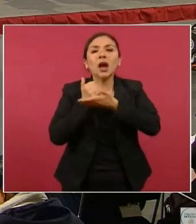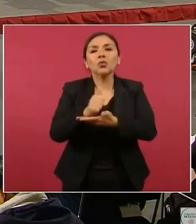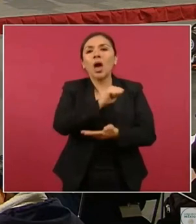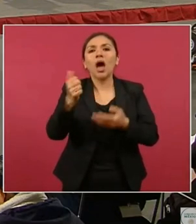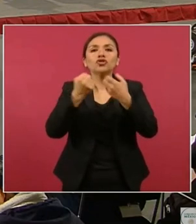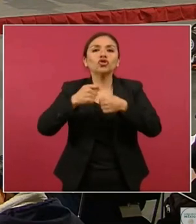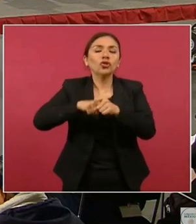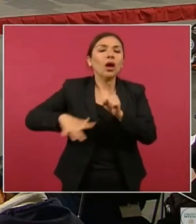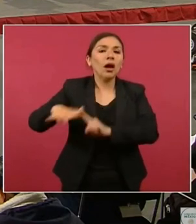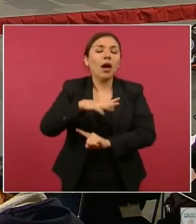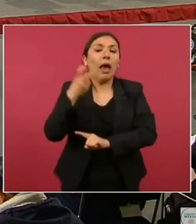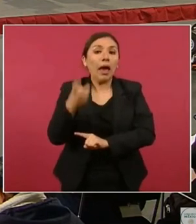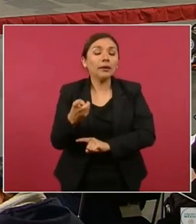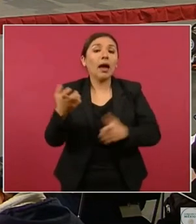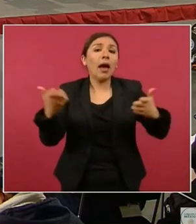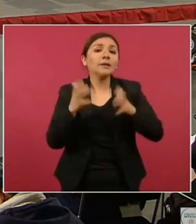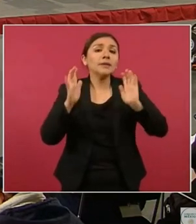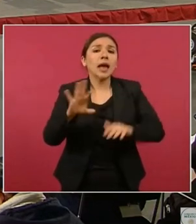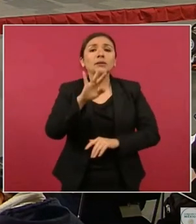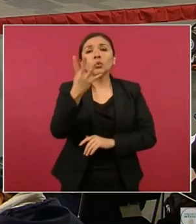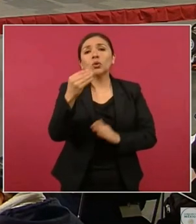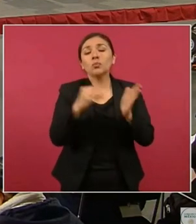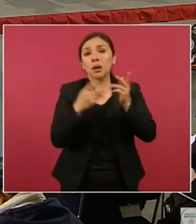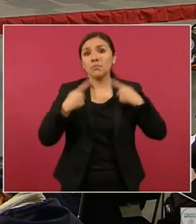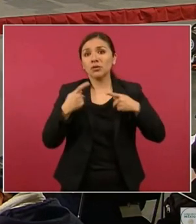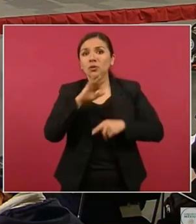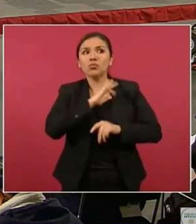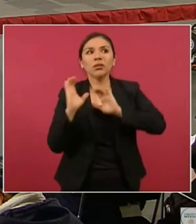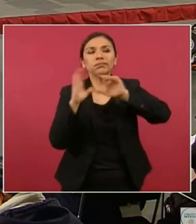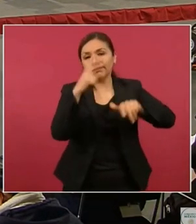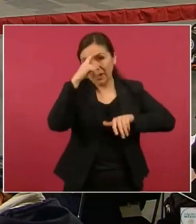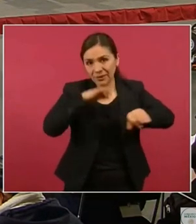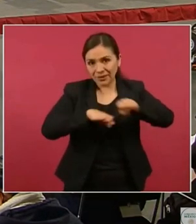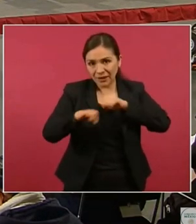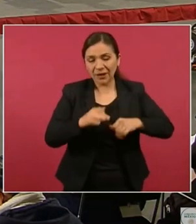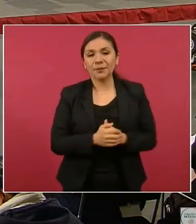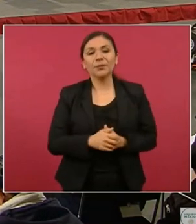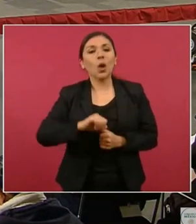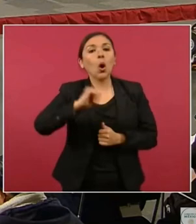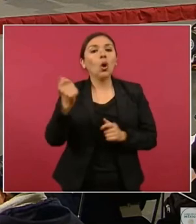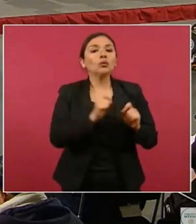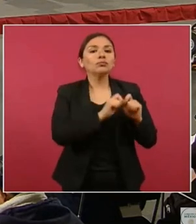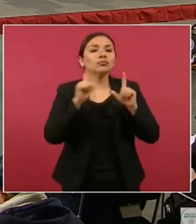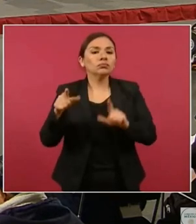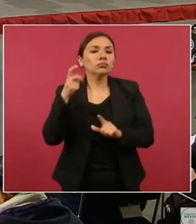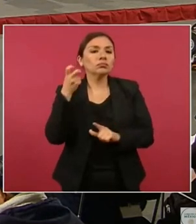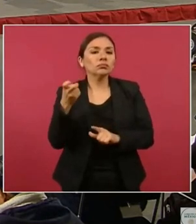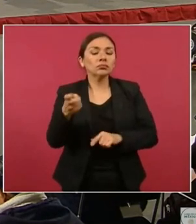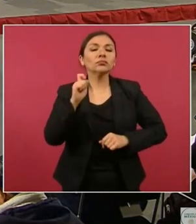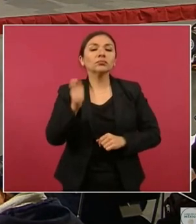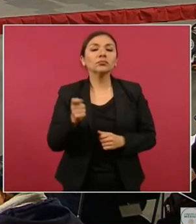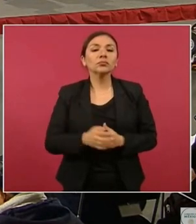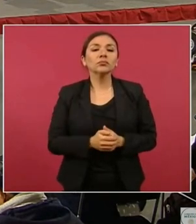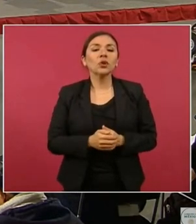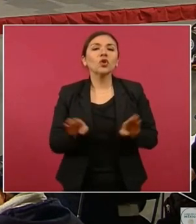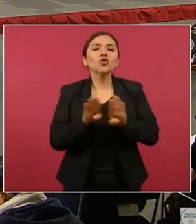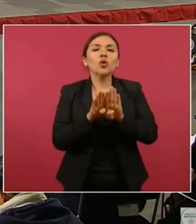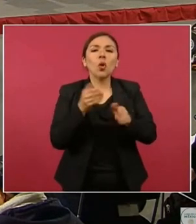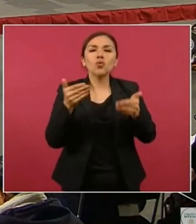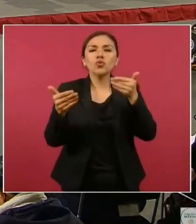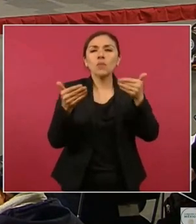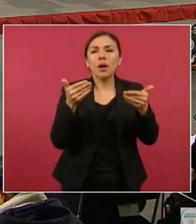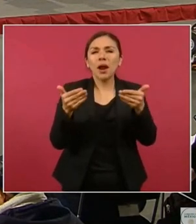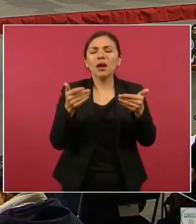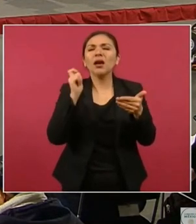la fecha han creado estos 54 mil empleos. Hicimos en las siguientes láminas una comparación